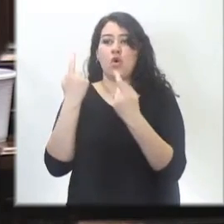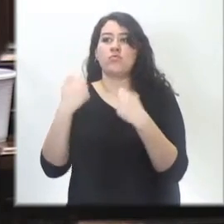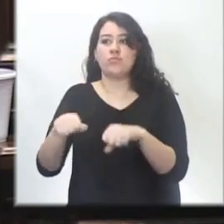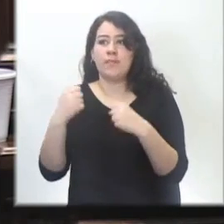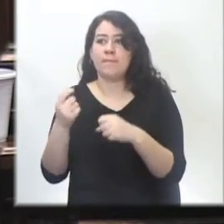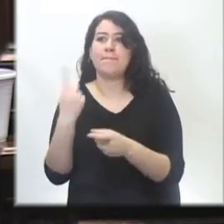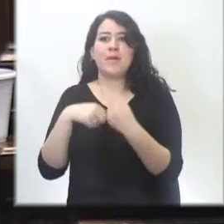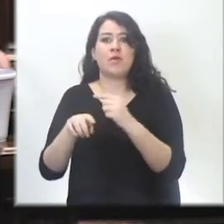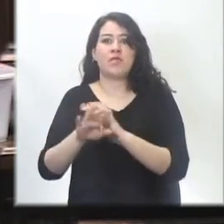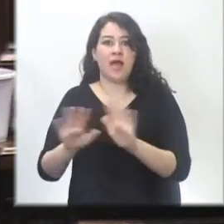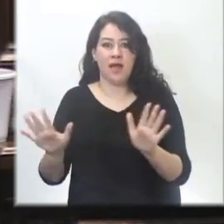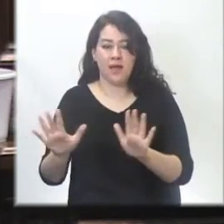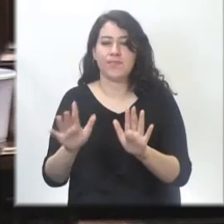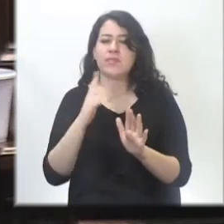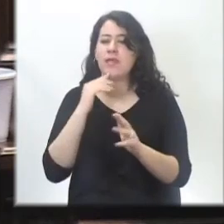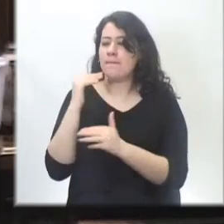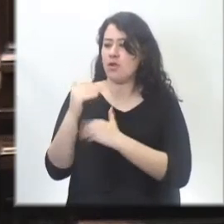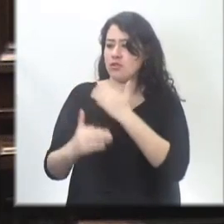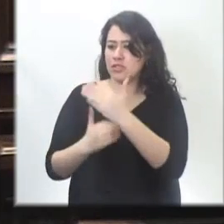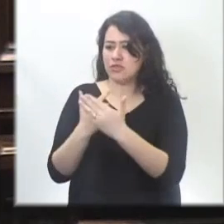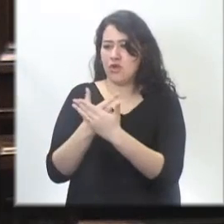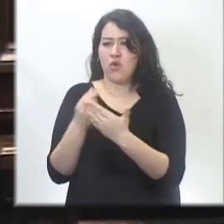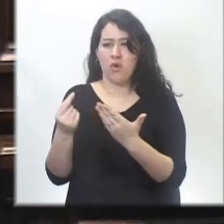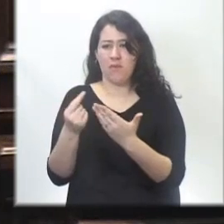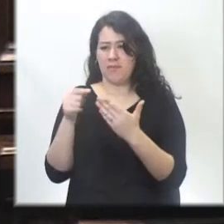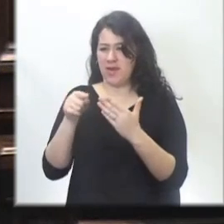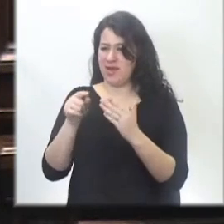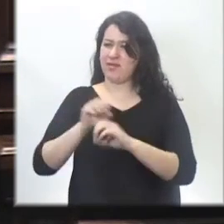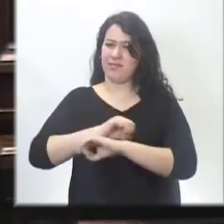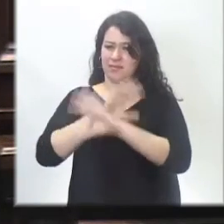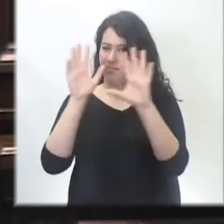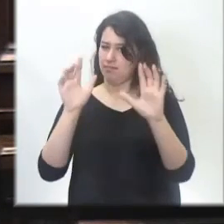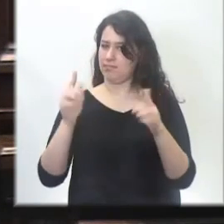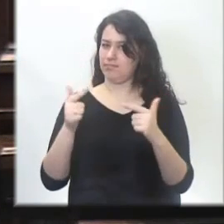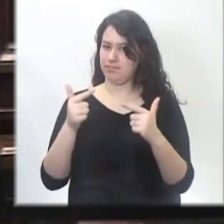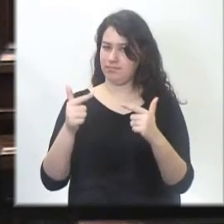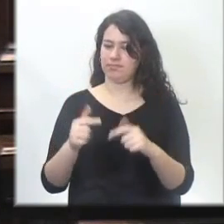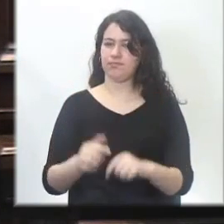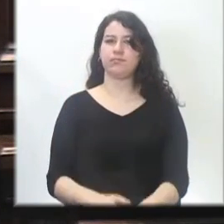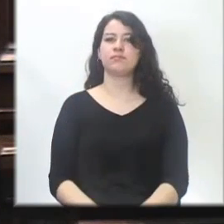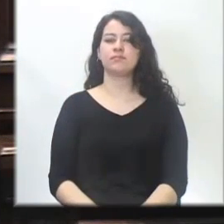El proceso de la compra, que tiene irregularidades, señor presidente.